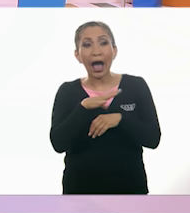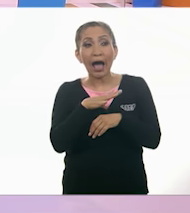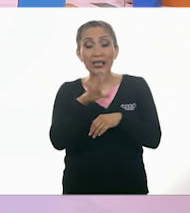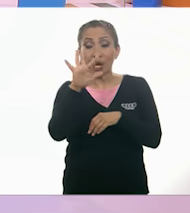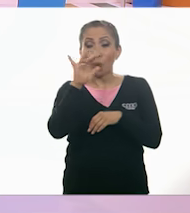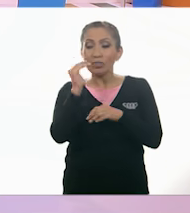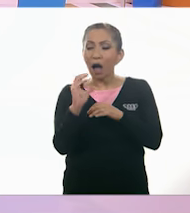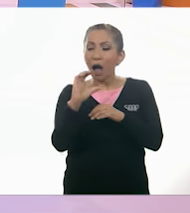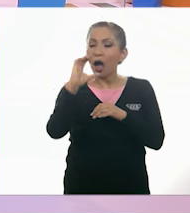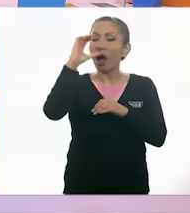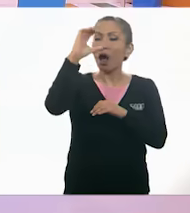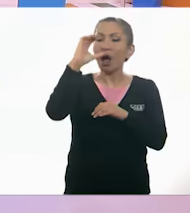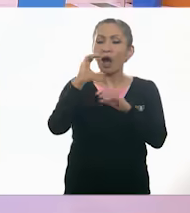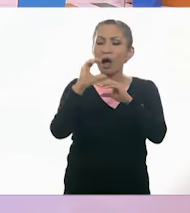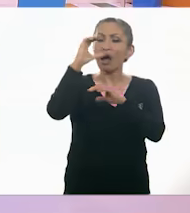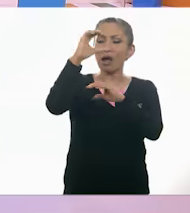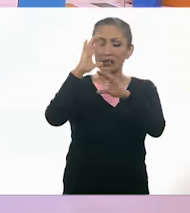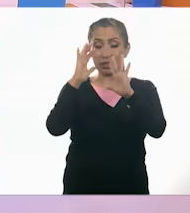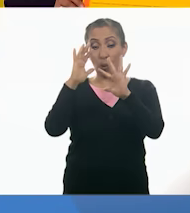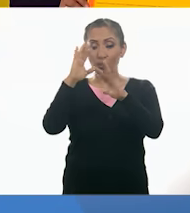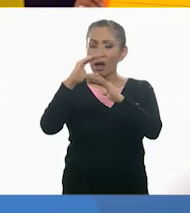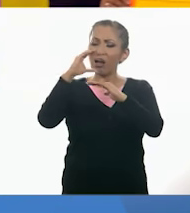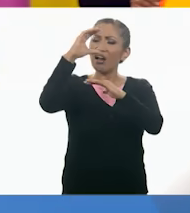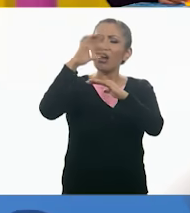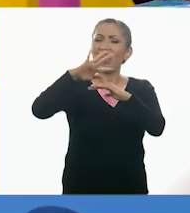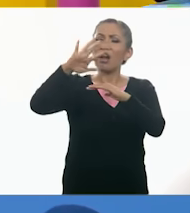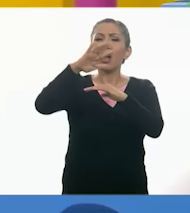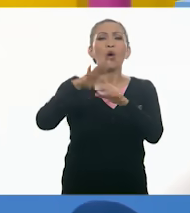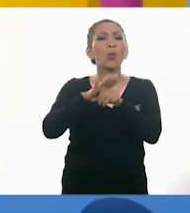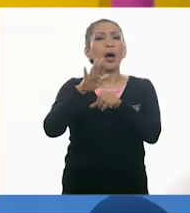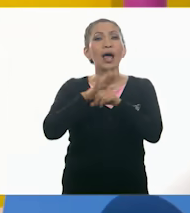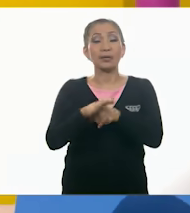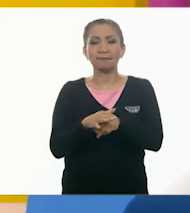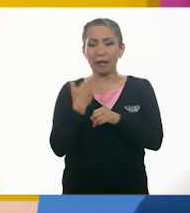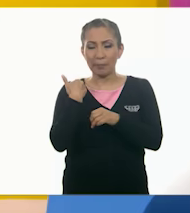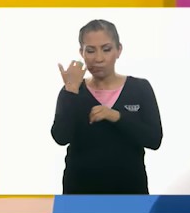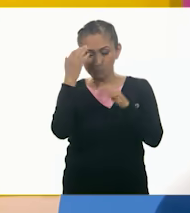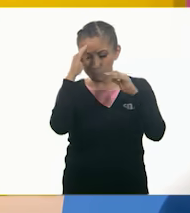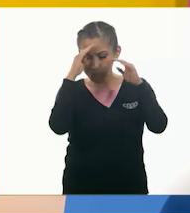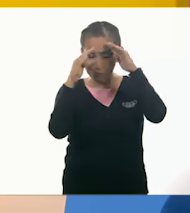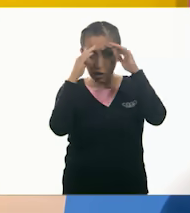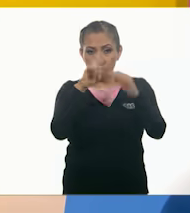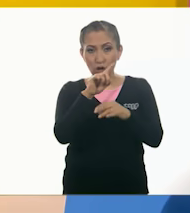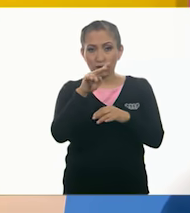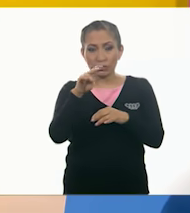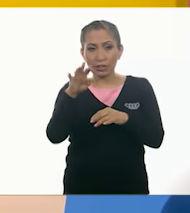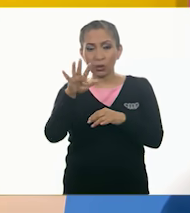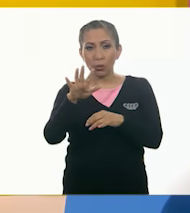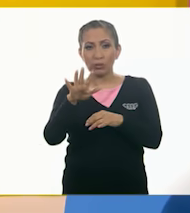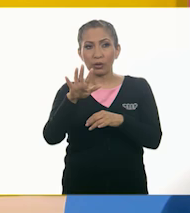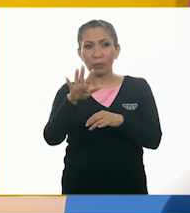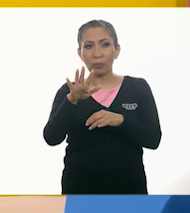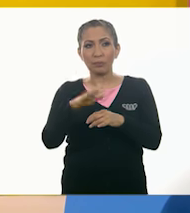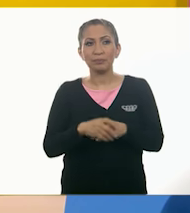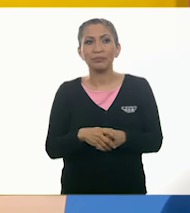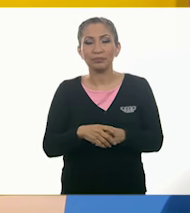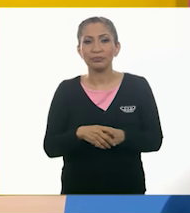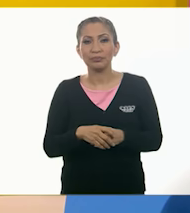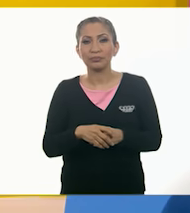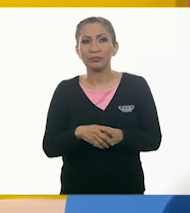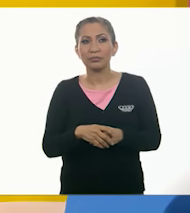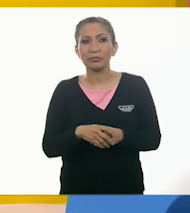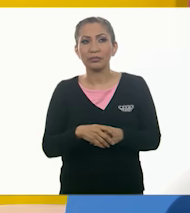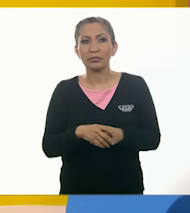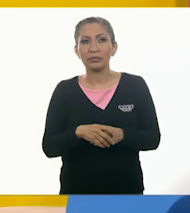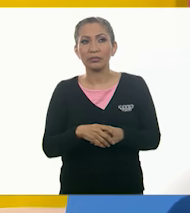del 50. Una casilla arriba. Arriba del 50. Ok. Procedimiento. 1, 2, 3, 4, 5. Muy bien.